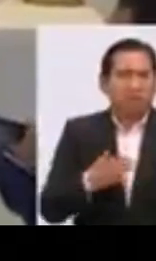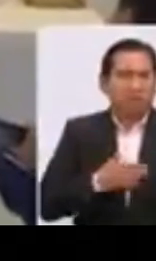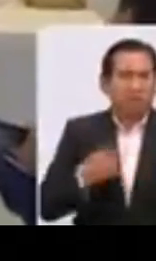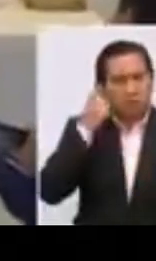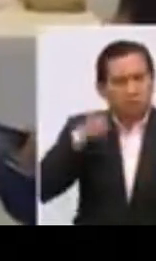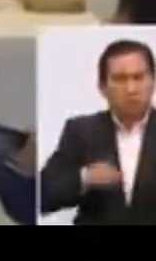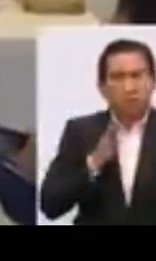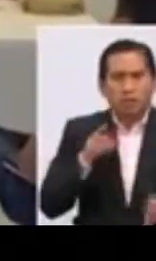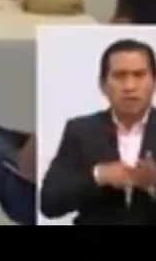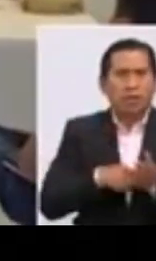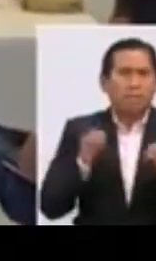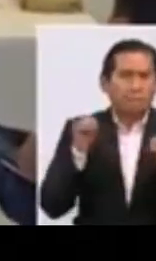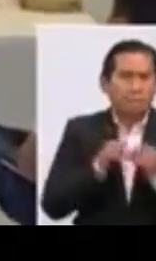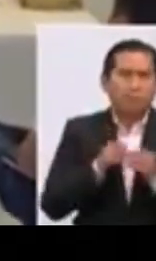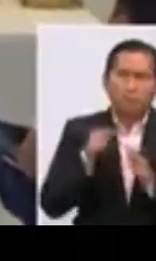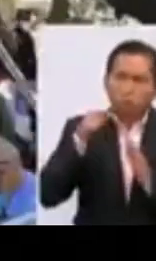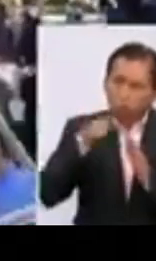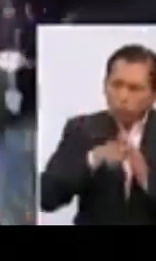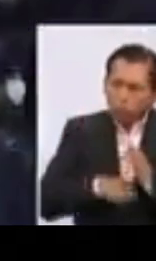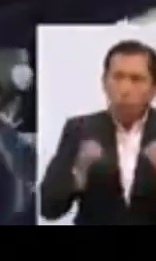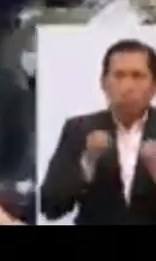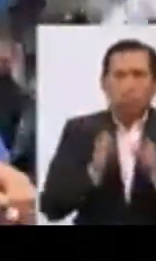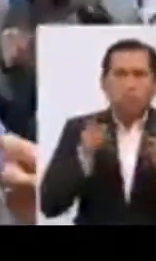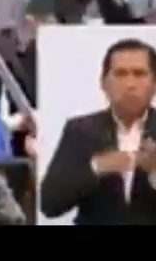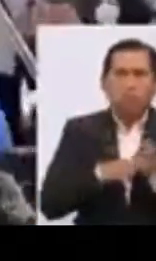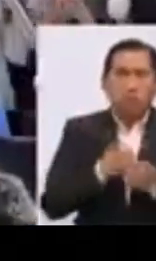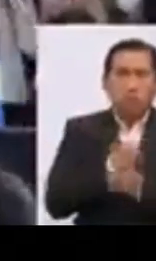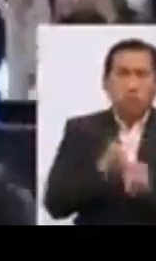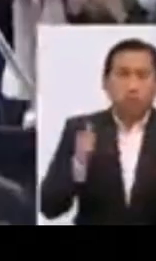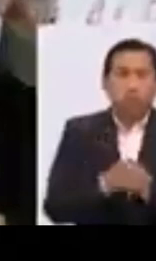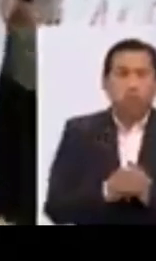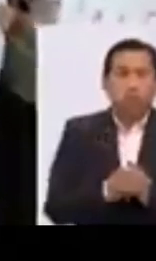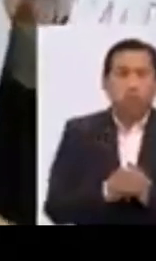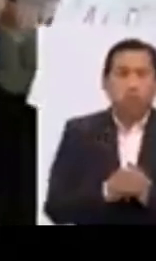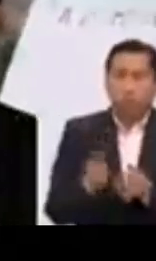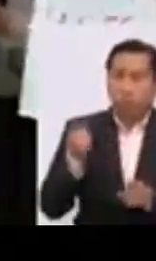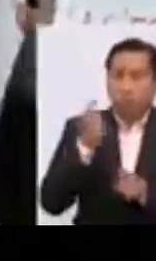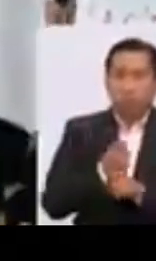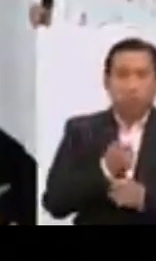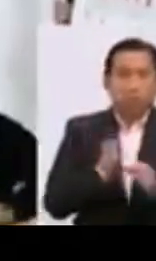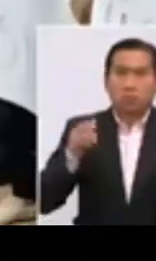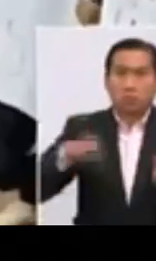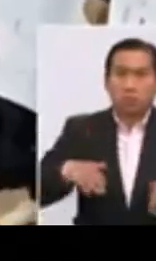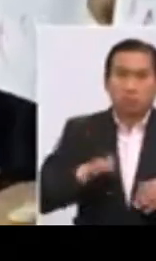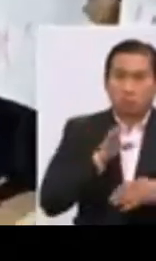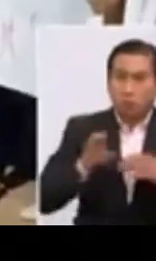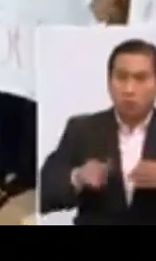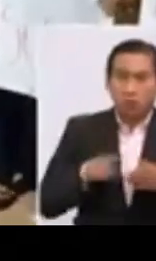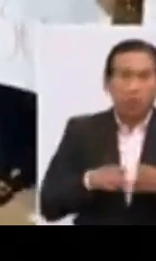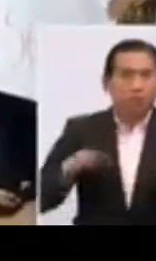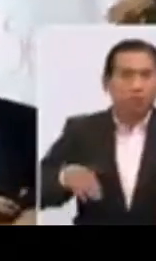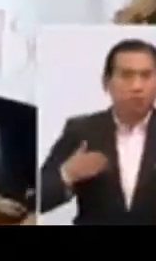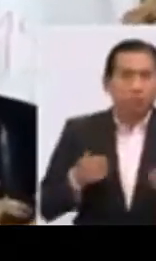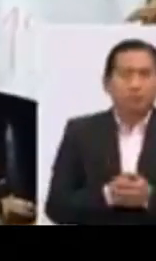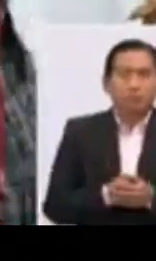se tiene que hablar mucho de eso, profundizar el tema autonómico, porque aún no se han profundizado, no se ha completado el proceso